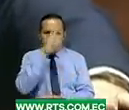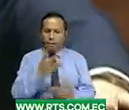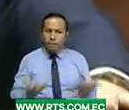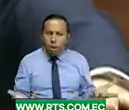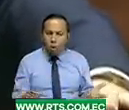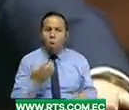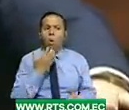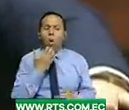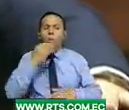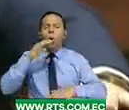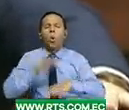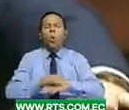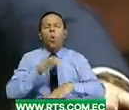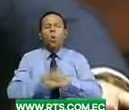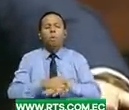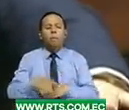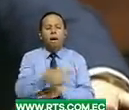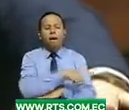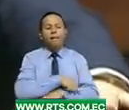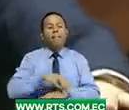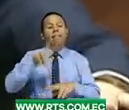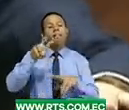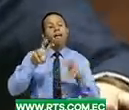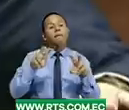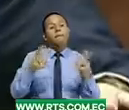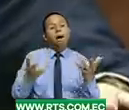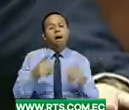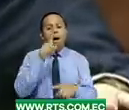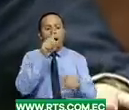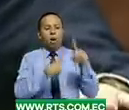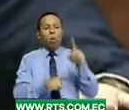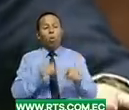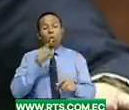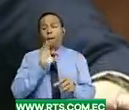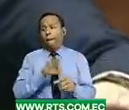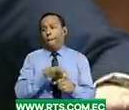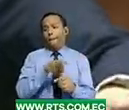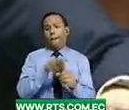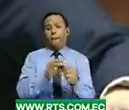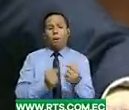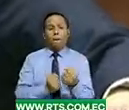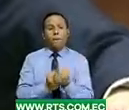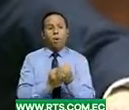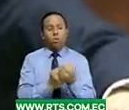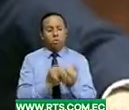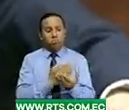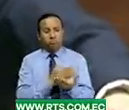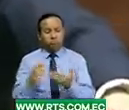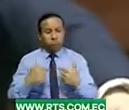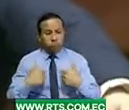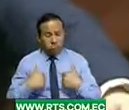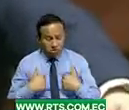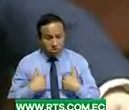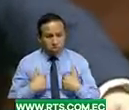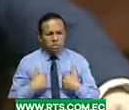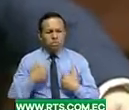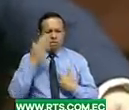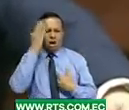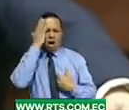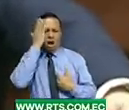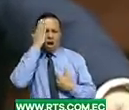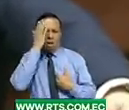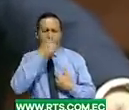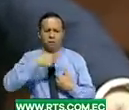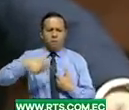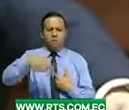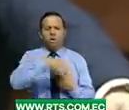el inescrupuloso peso de unos cuantos votos, porque de eso se